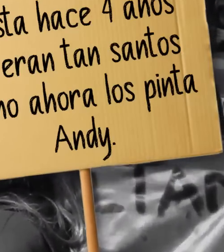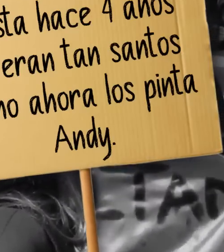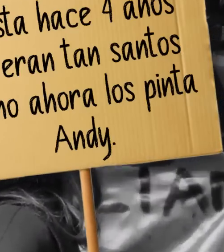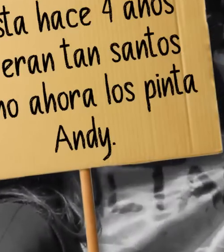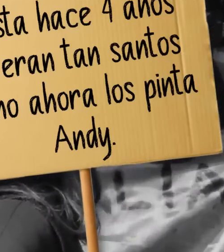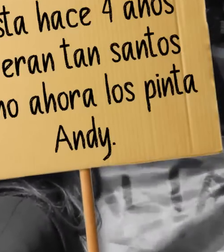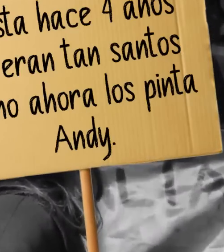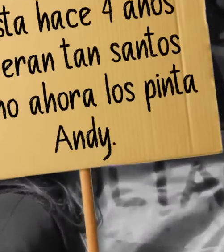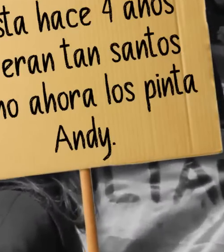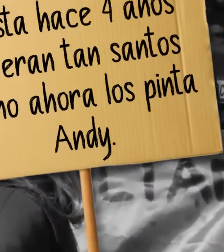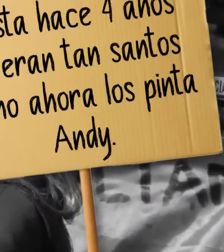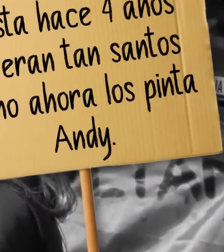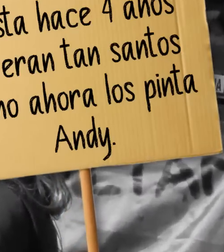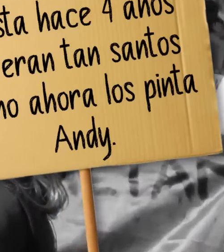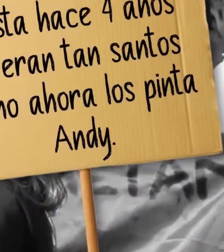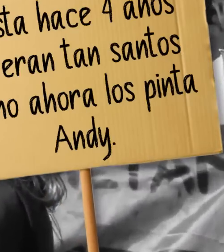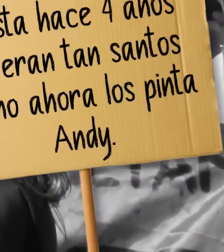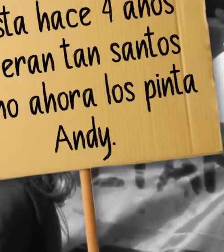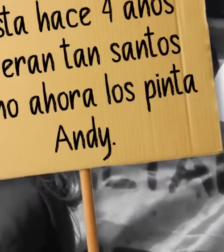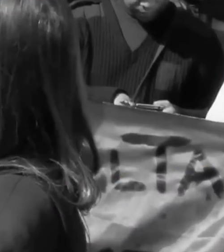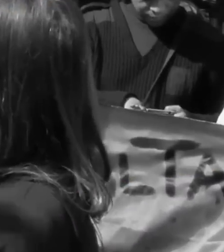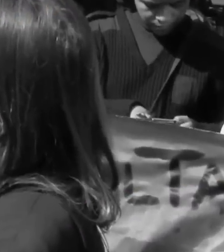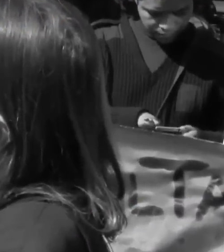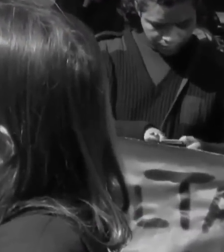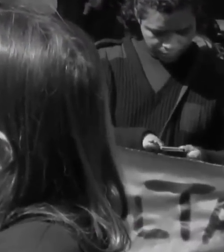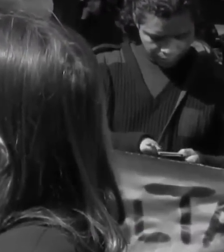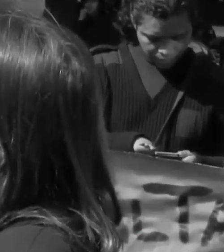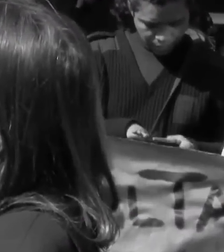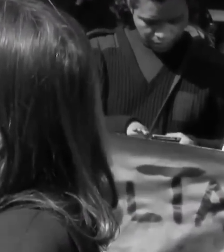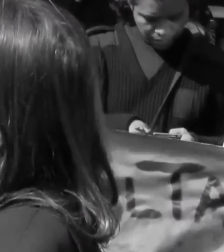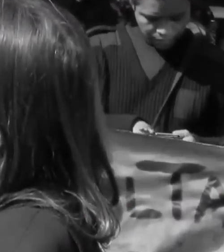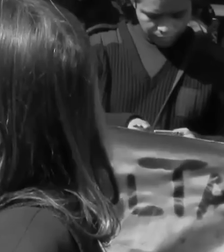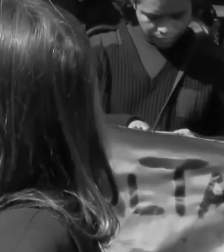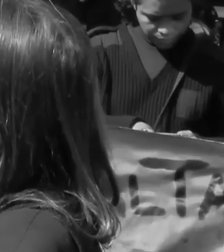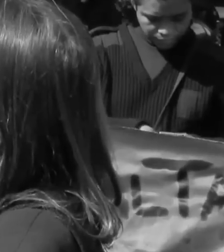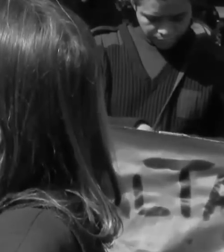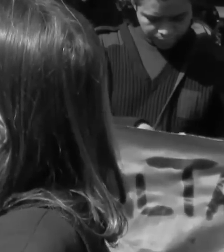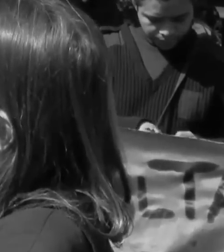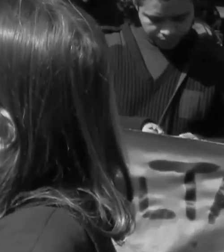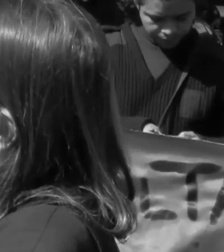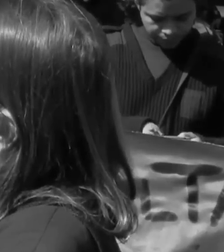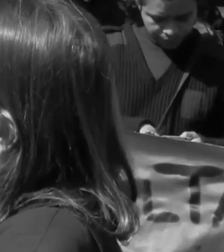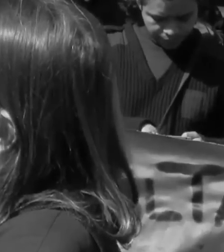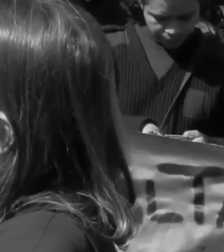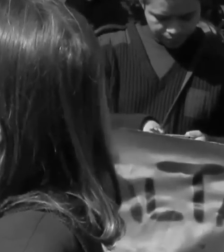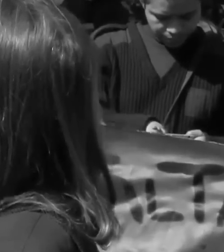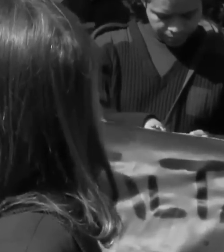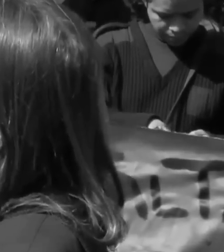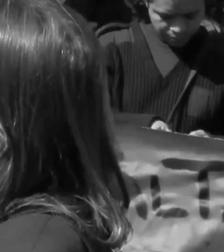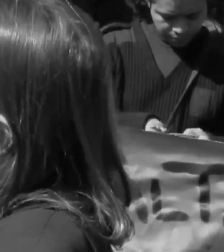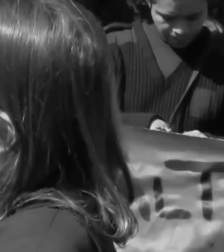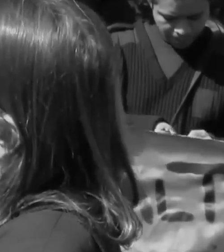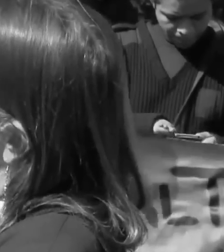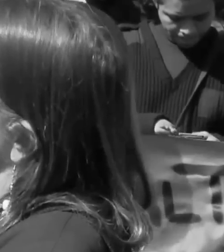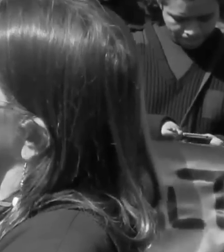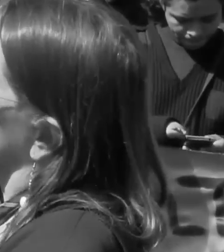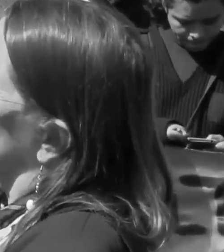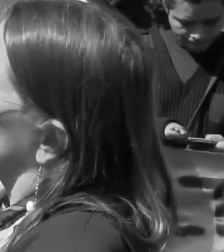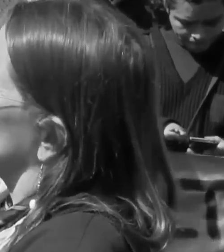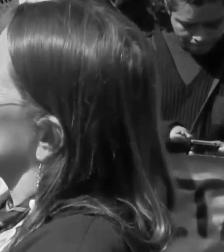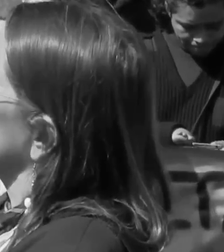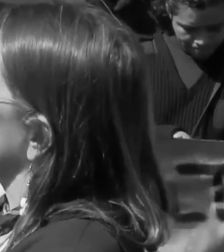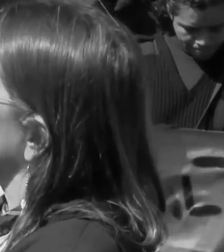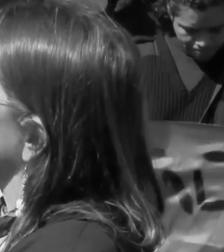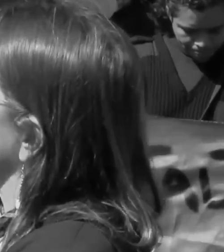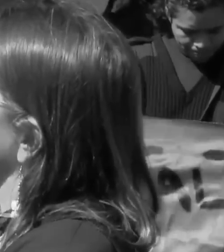está? El ejército le vale madre los derechos humanos, asesina a mansalva, si le dicen que le tire a alguien, tira. Han asesinado a ciudadanos en retenes militares, a familias, en Tláhuac